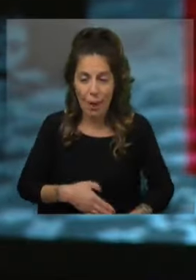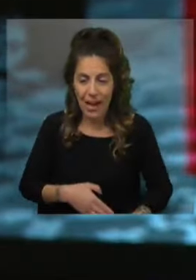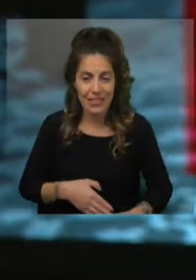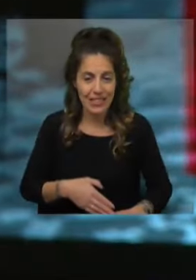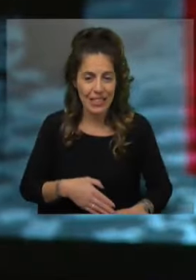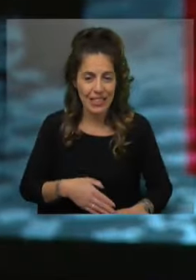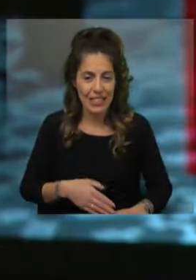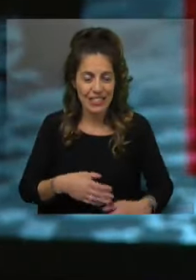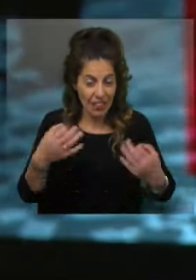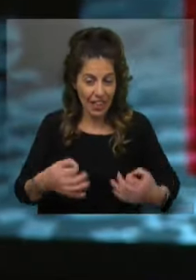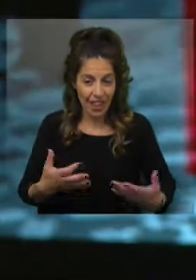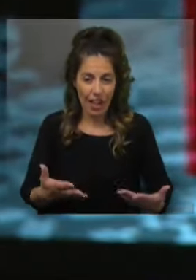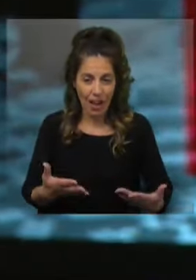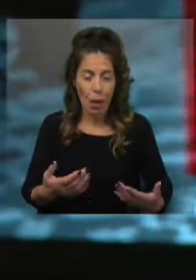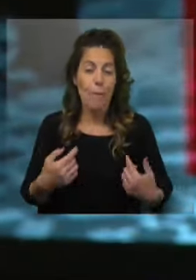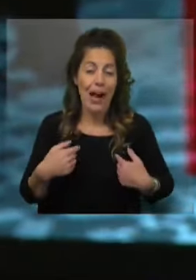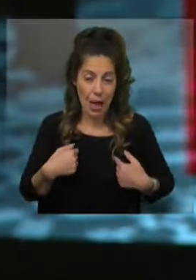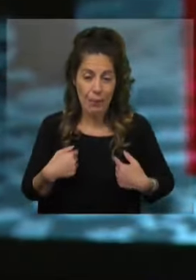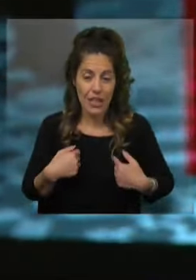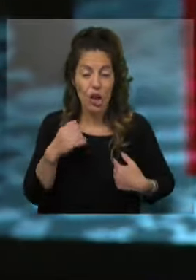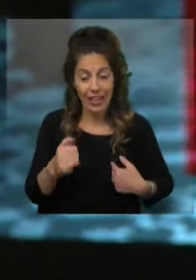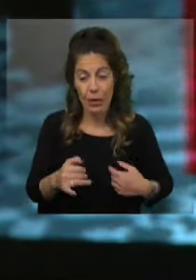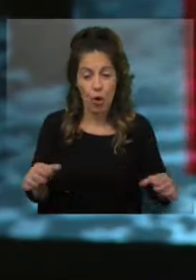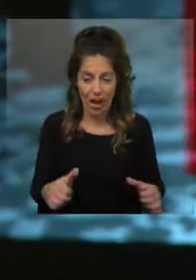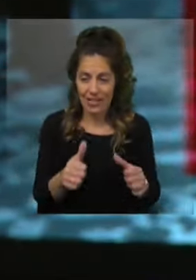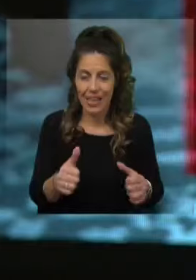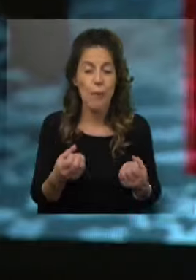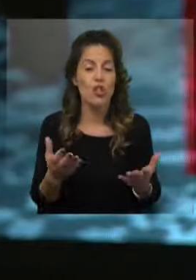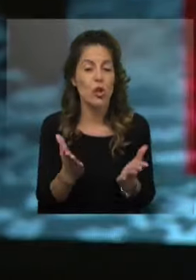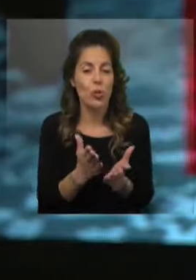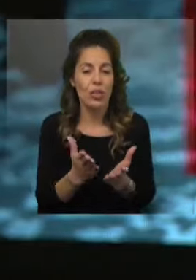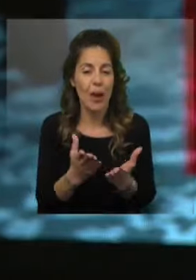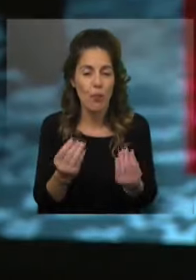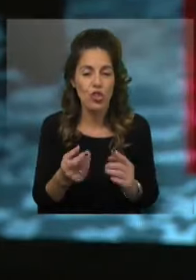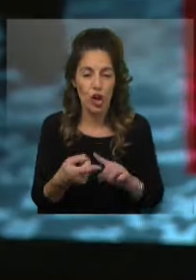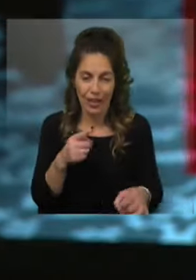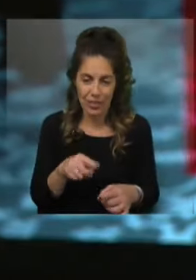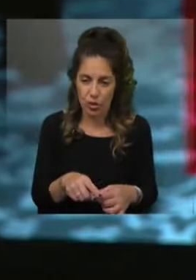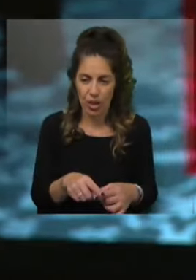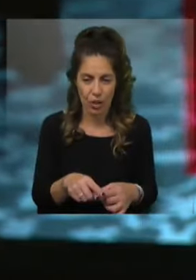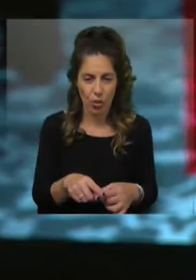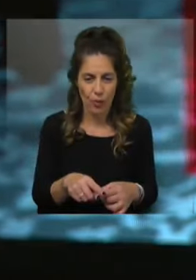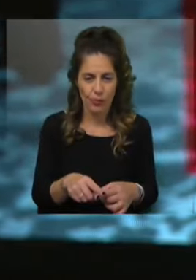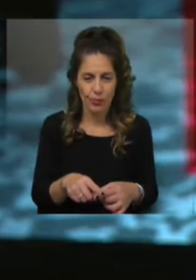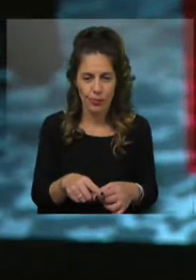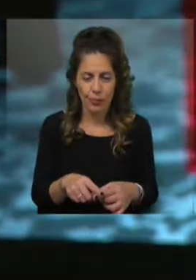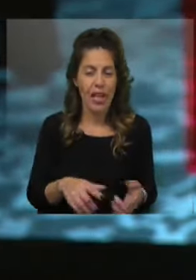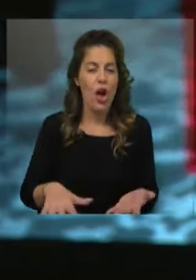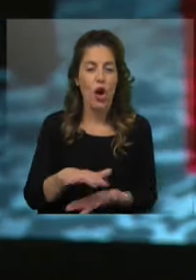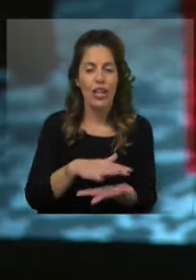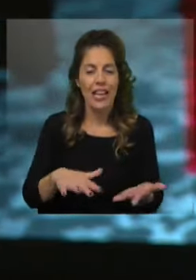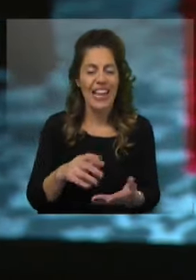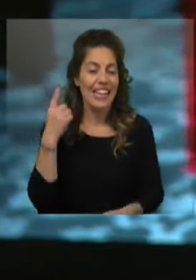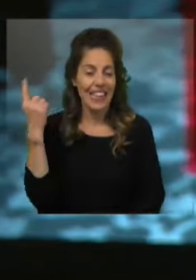algo real y para mí parte de lo que tiene que ser y por eso estudio mucho lo que tiene que ver con eh el área